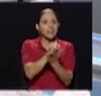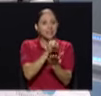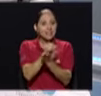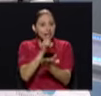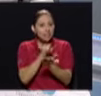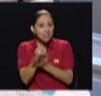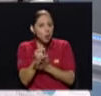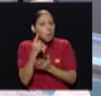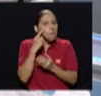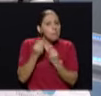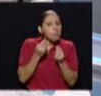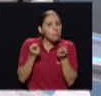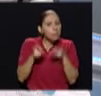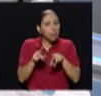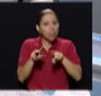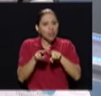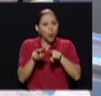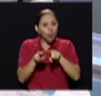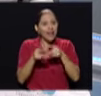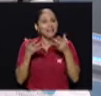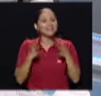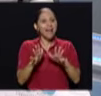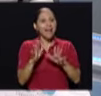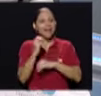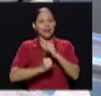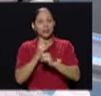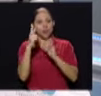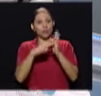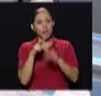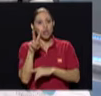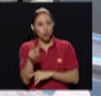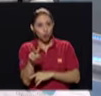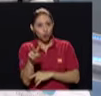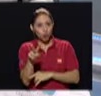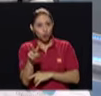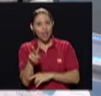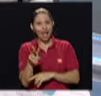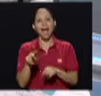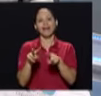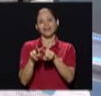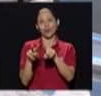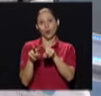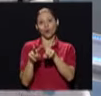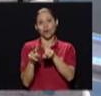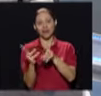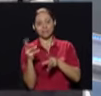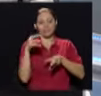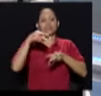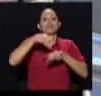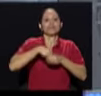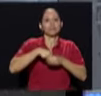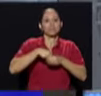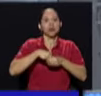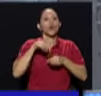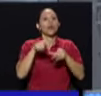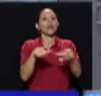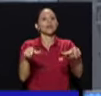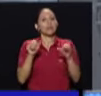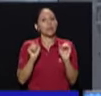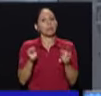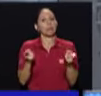investigación del potencial sísmico de la península de Nicoya, que en el 2002 se incorpora a la península de Nicoya como un área, una zona de alto